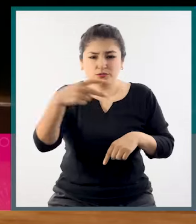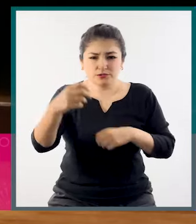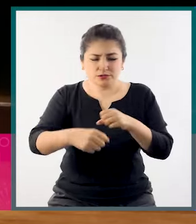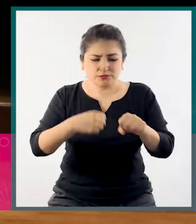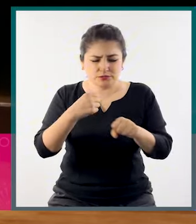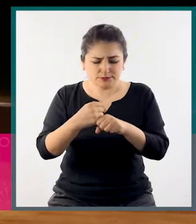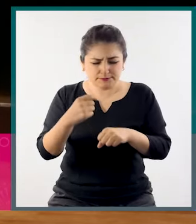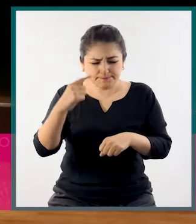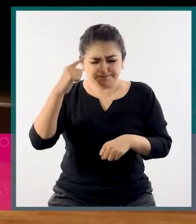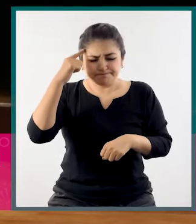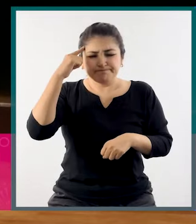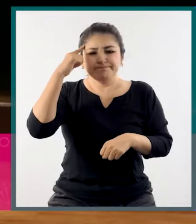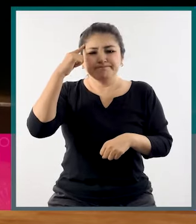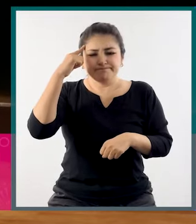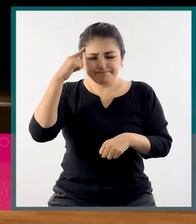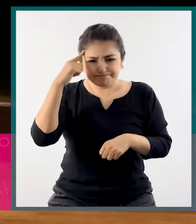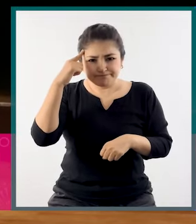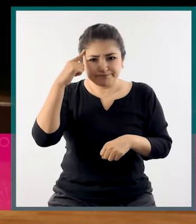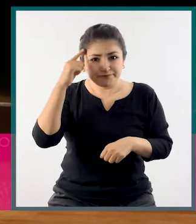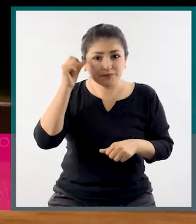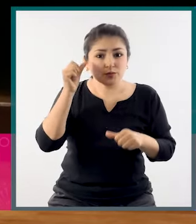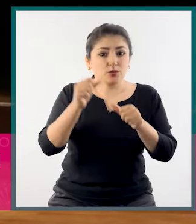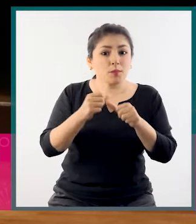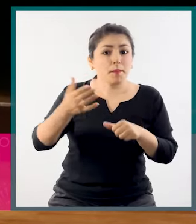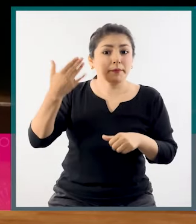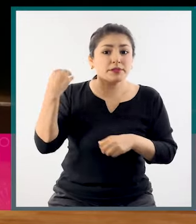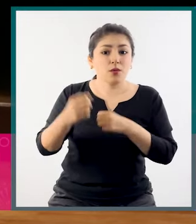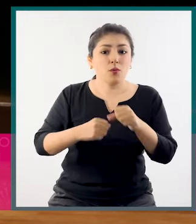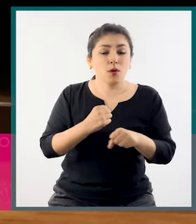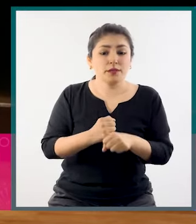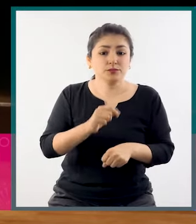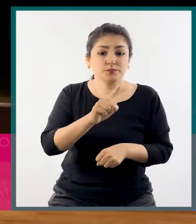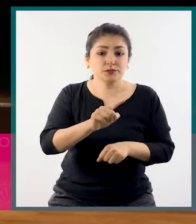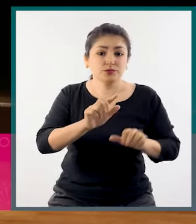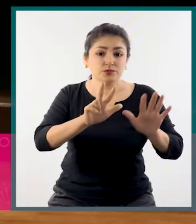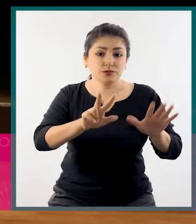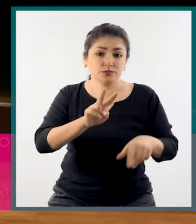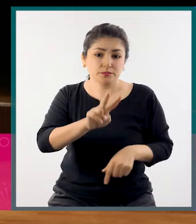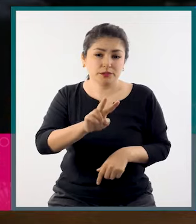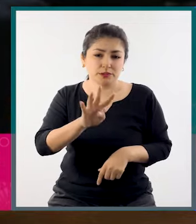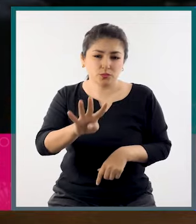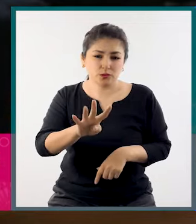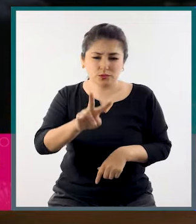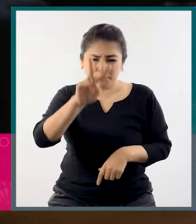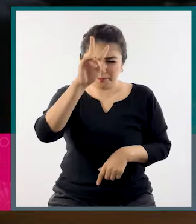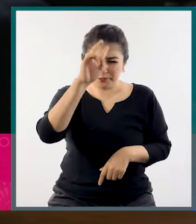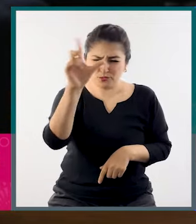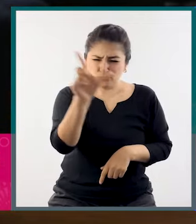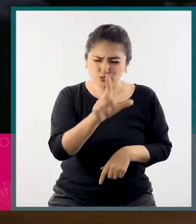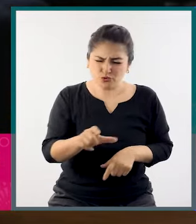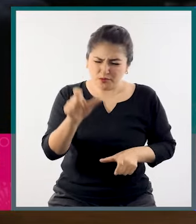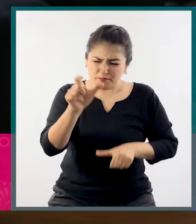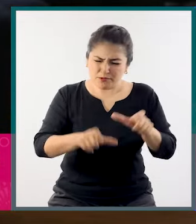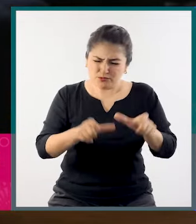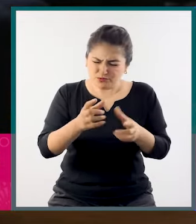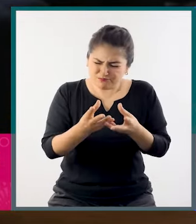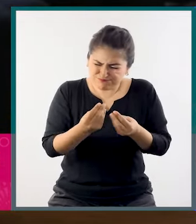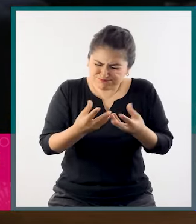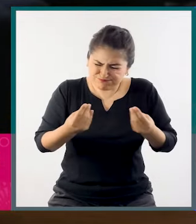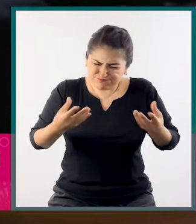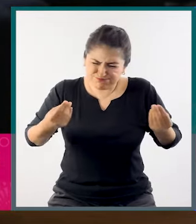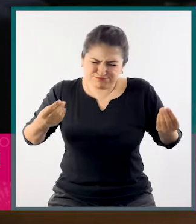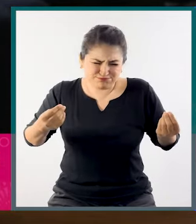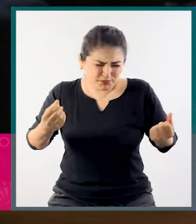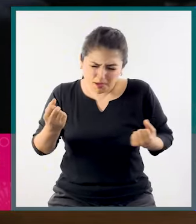esta batalla debe ser, como ocurrió en 1824, un episodio nacional que nos recuerde la